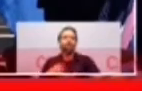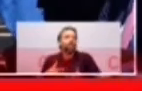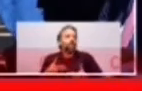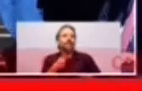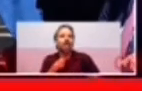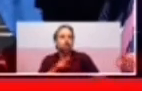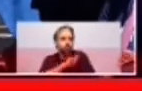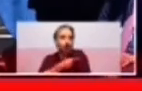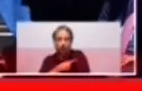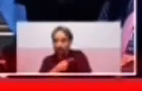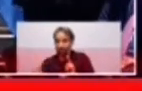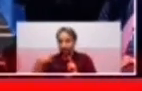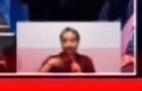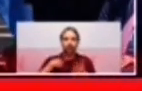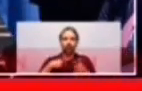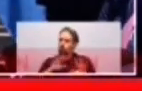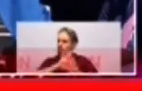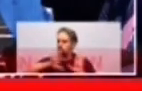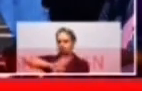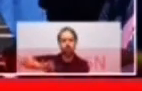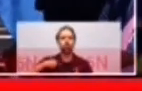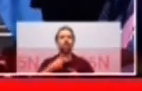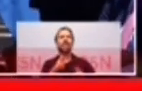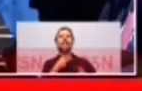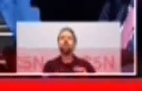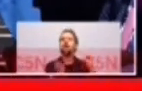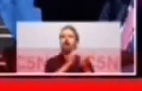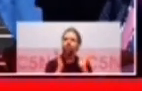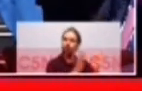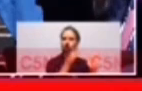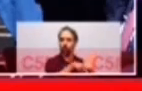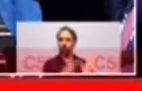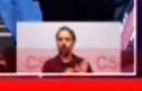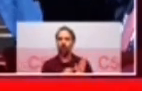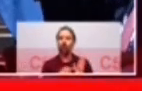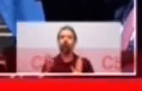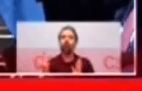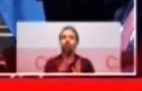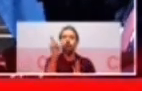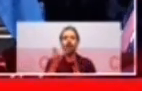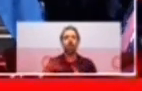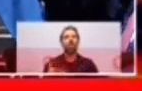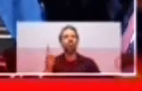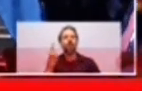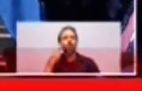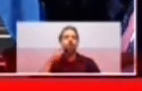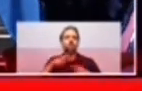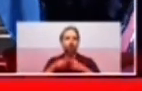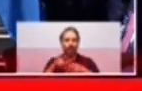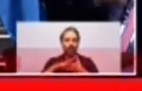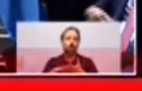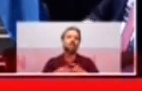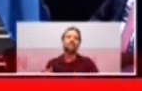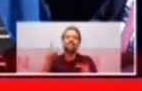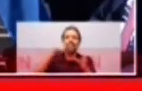ahora recuerdo los dichos de la canciller cuando dijo vamos a gobernar si es necesario por decreto totalmente mañana veremos de qué se trata el mismo m